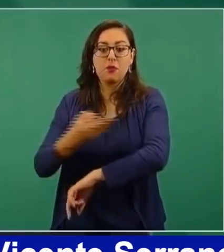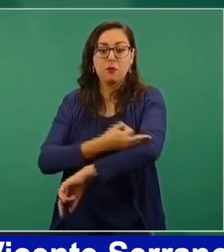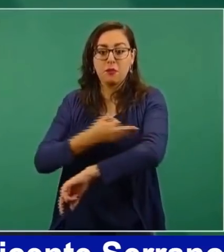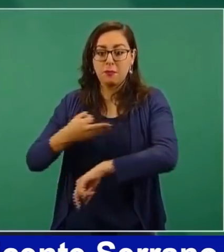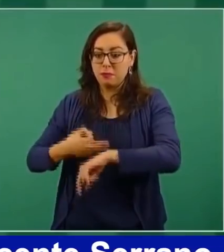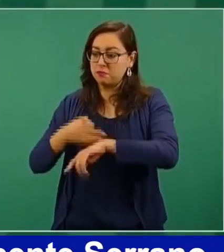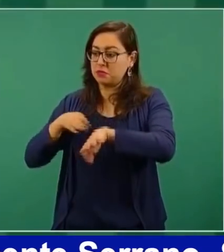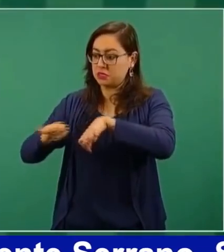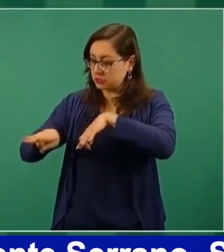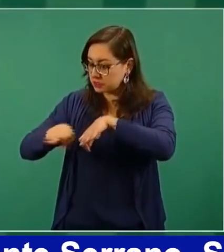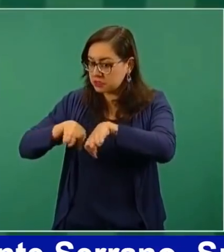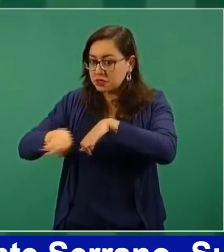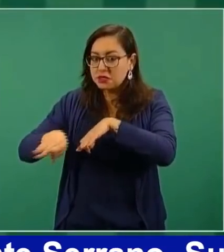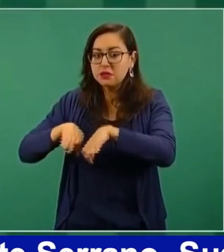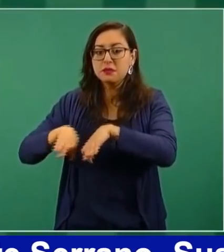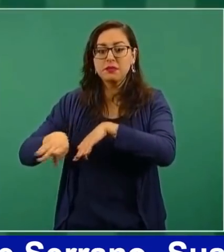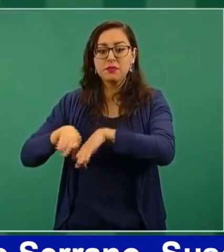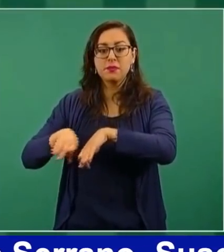de obreros,